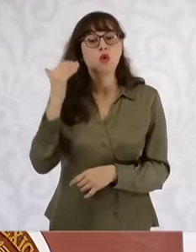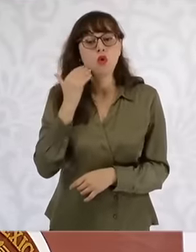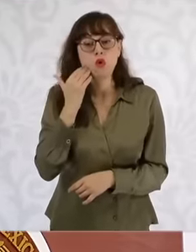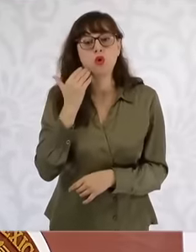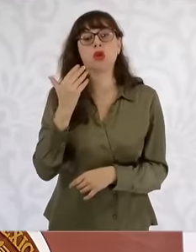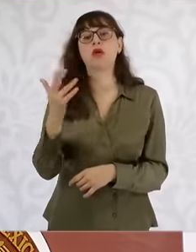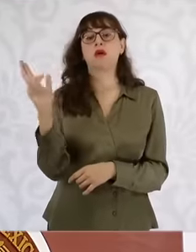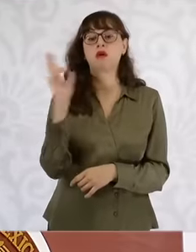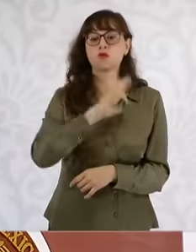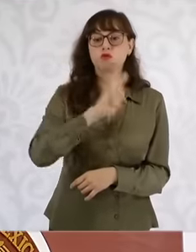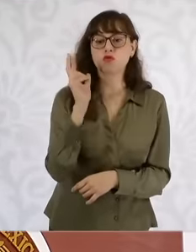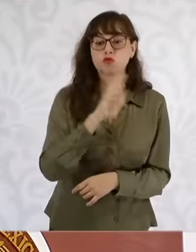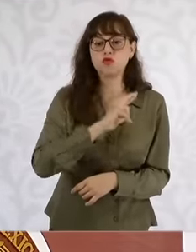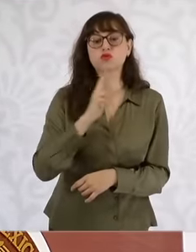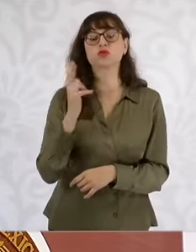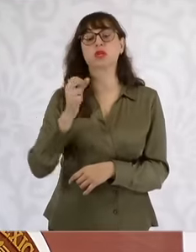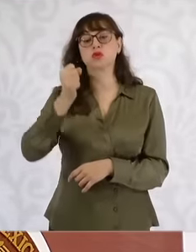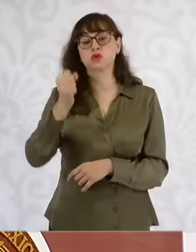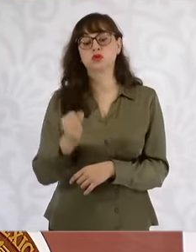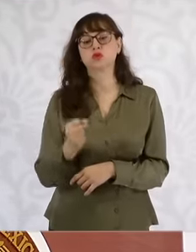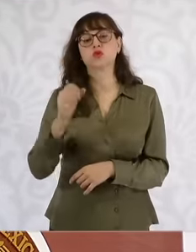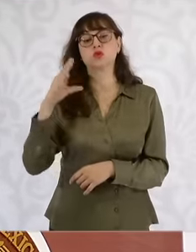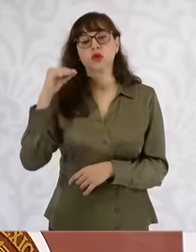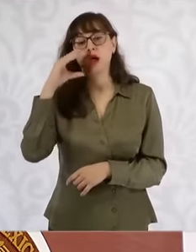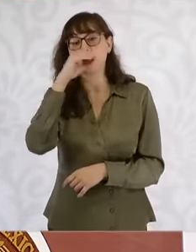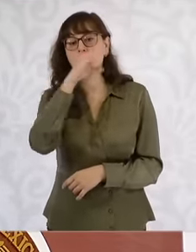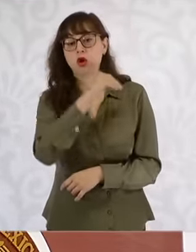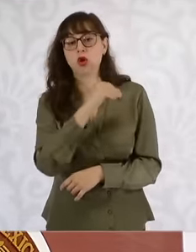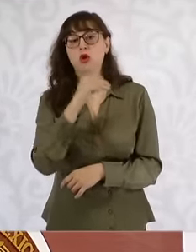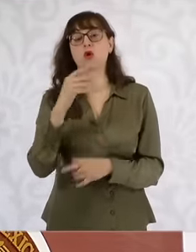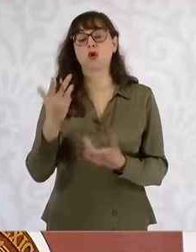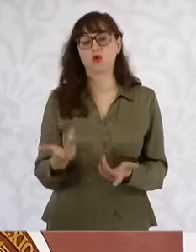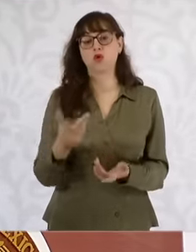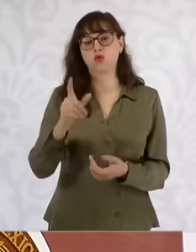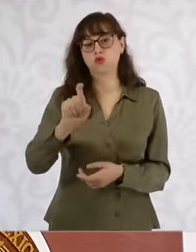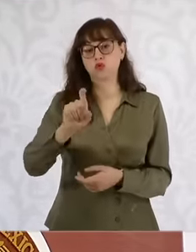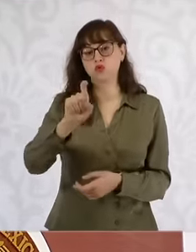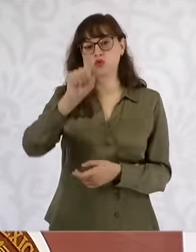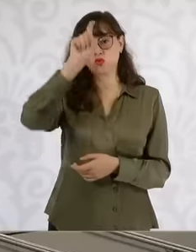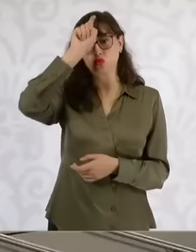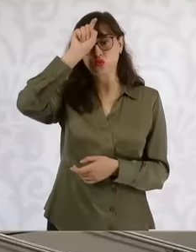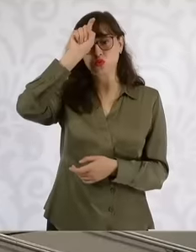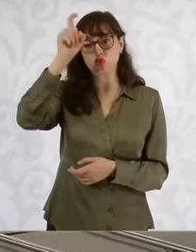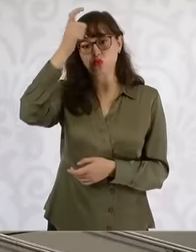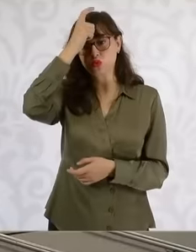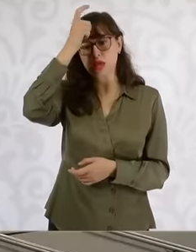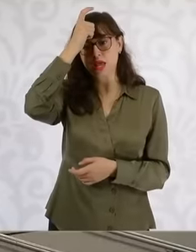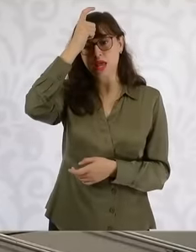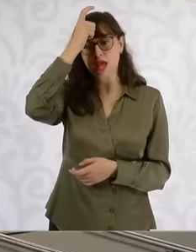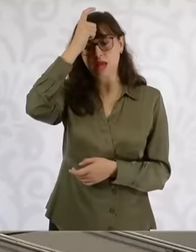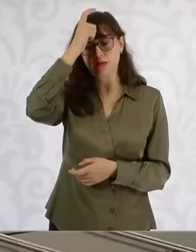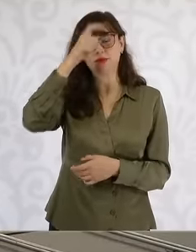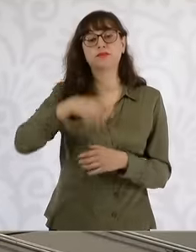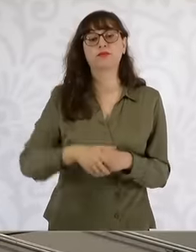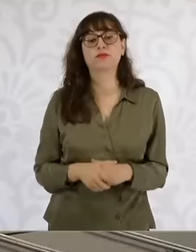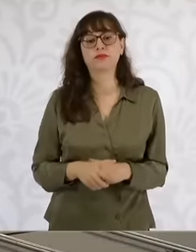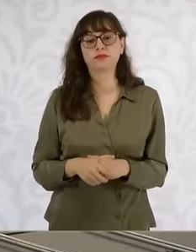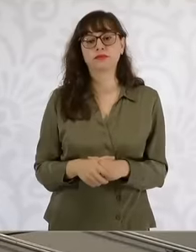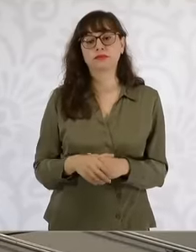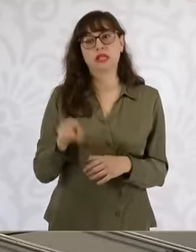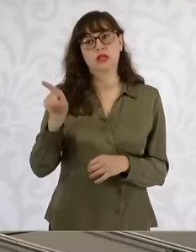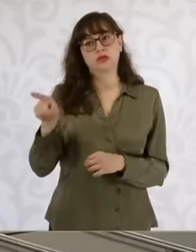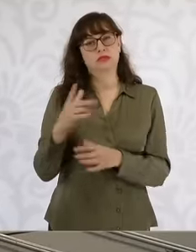Federación de Rusia, Sudáfrica, Turquía, como ahora se le dice a Turquía, como ellos prefieren que se